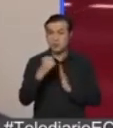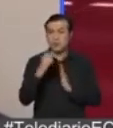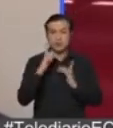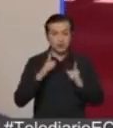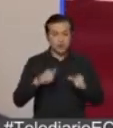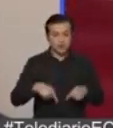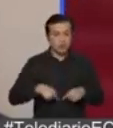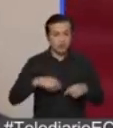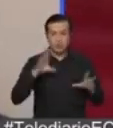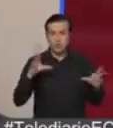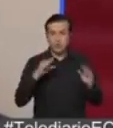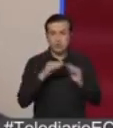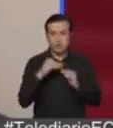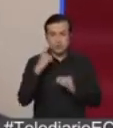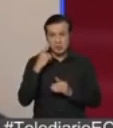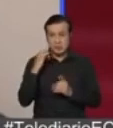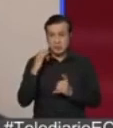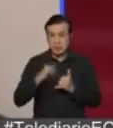Salud, ¿no? Esas trazas